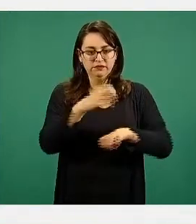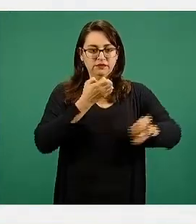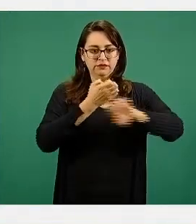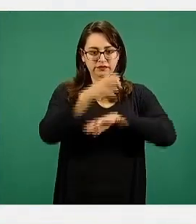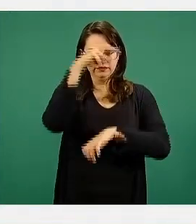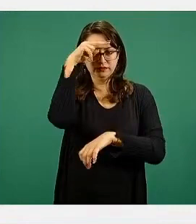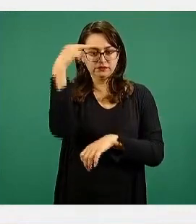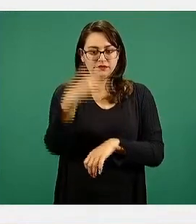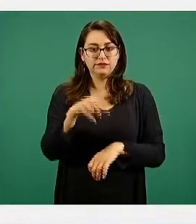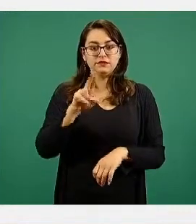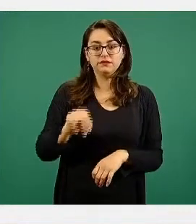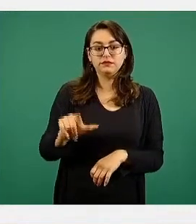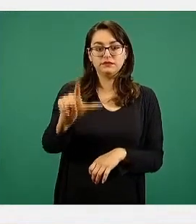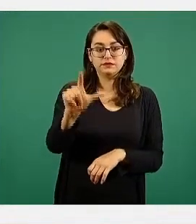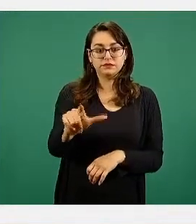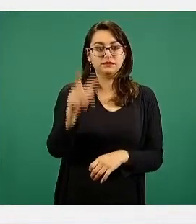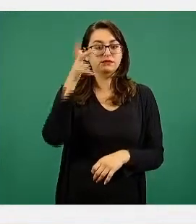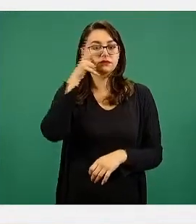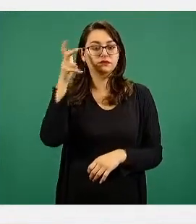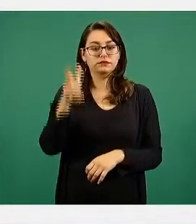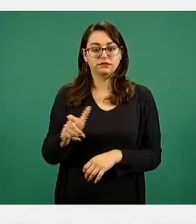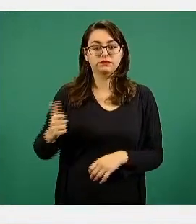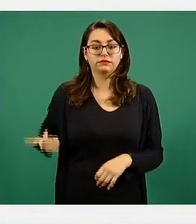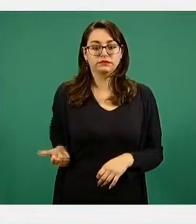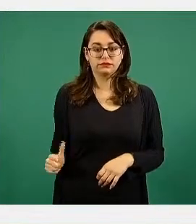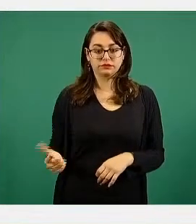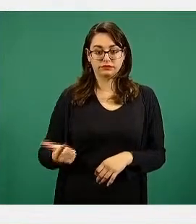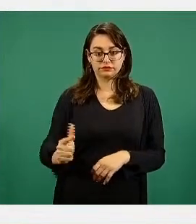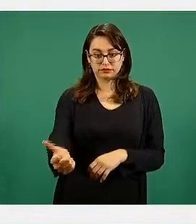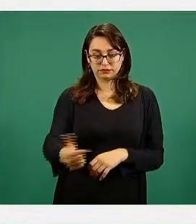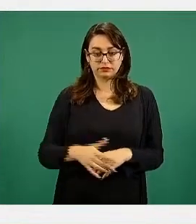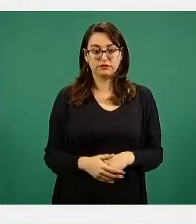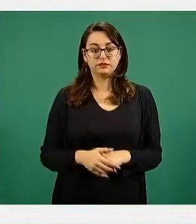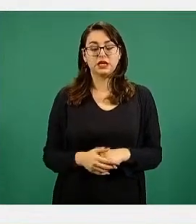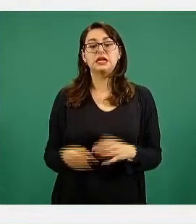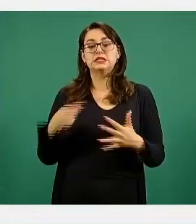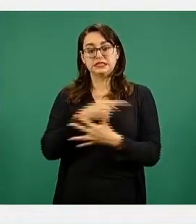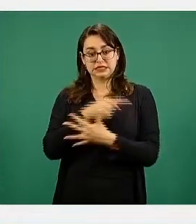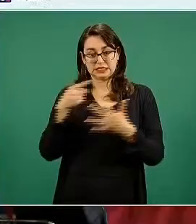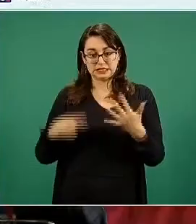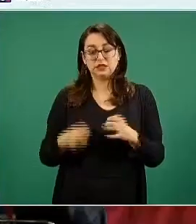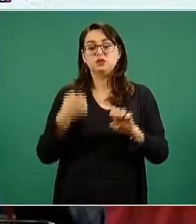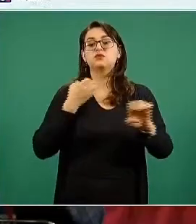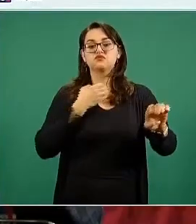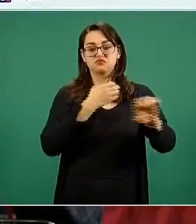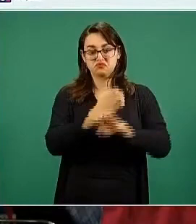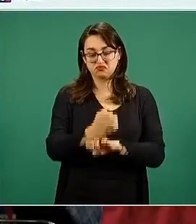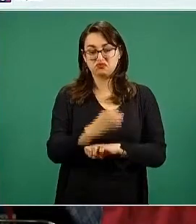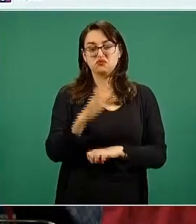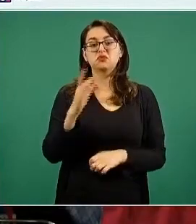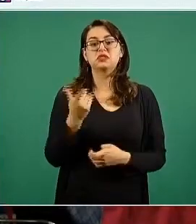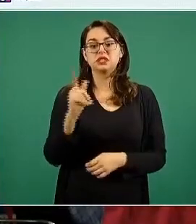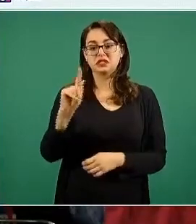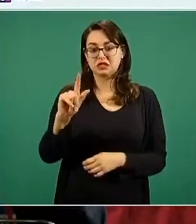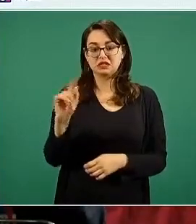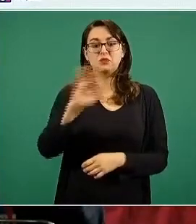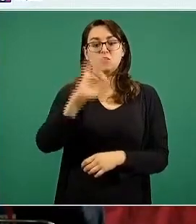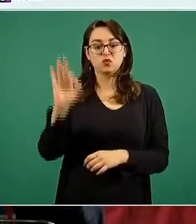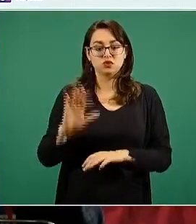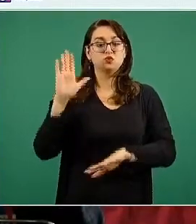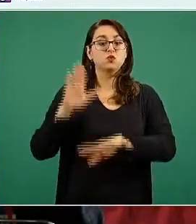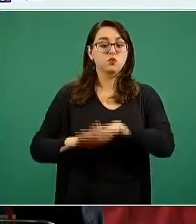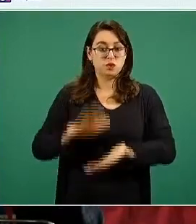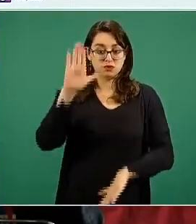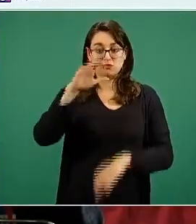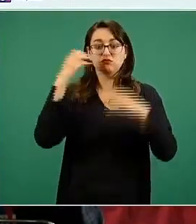México, el Estado de Nuevo León, Hidalgo y Guanajuato. Son los 5 entidades federativas que tienen más del 70%. Hay que